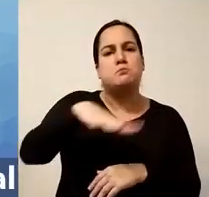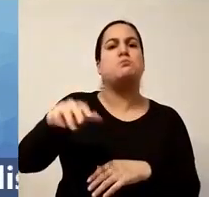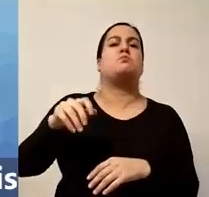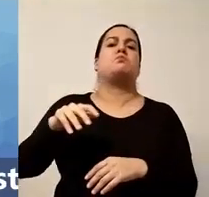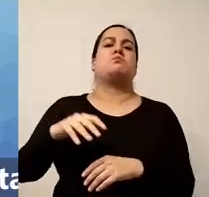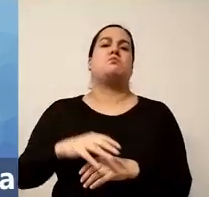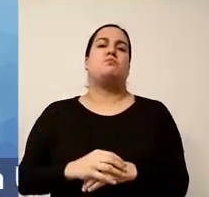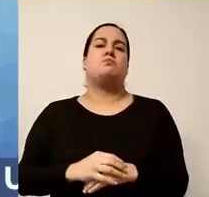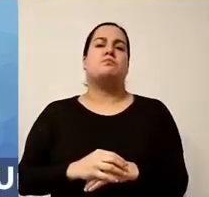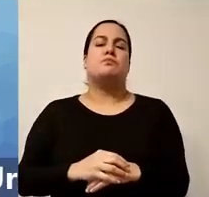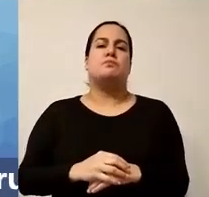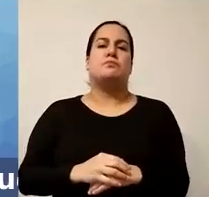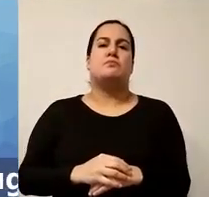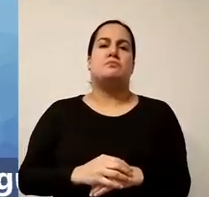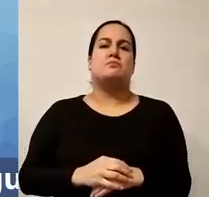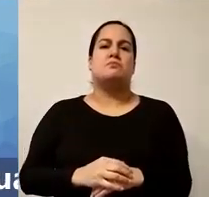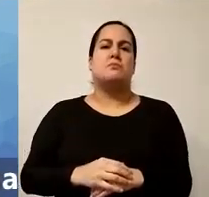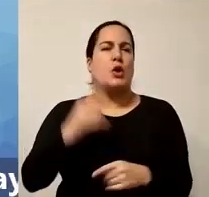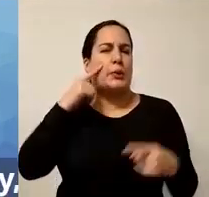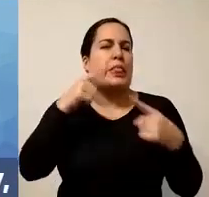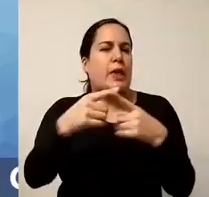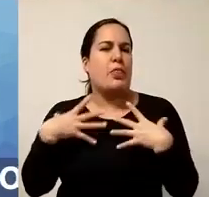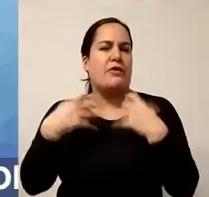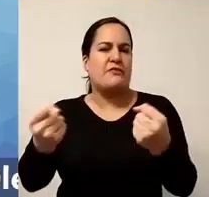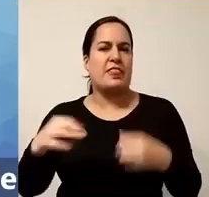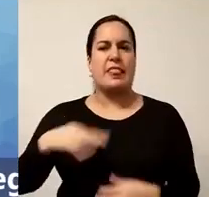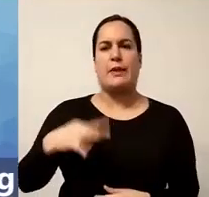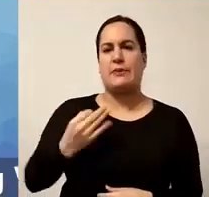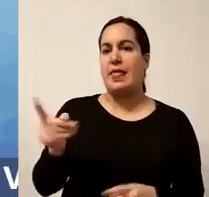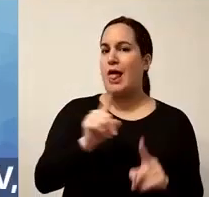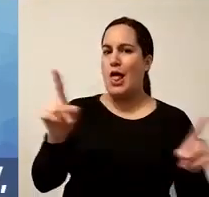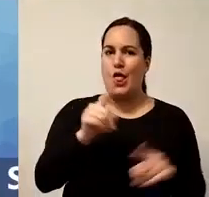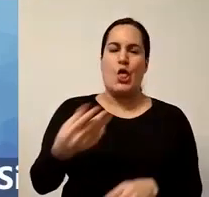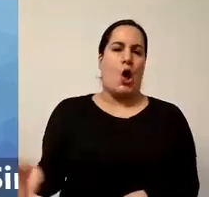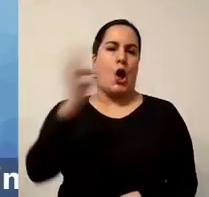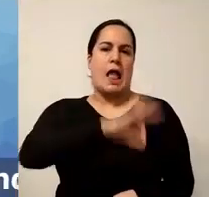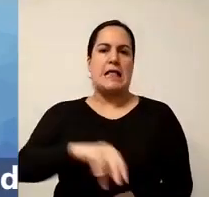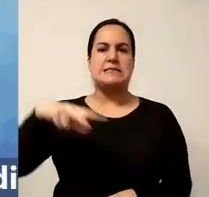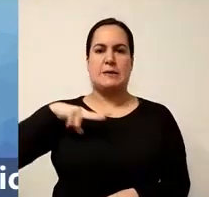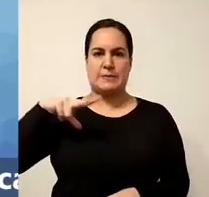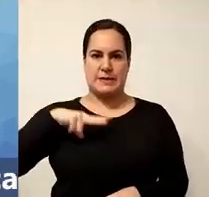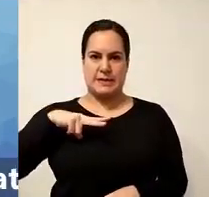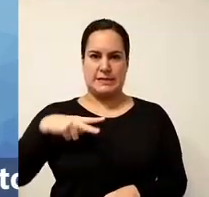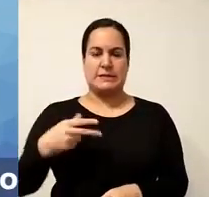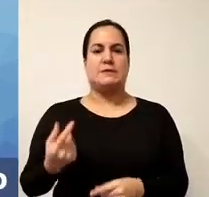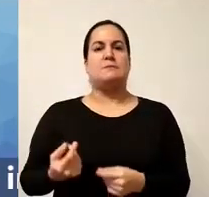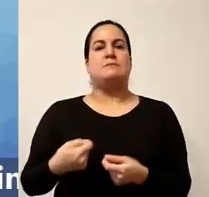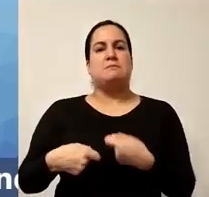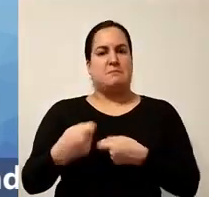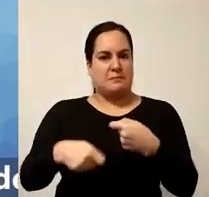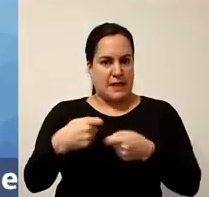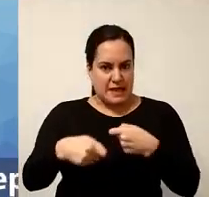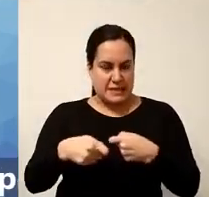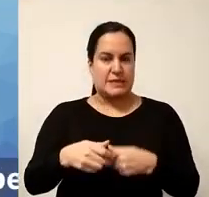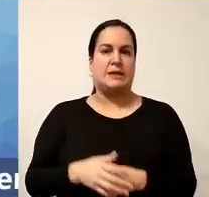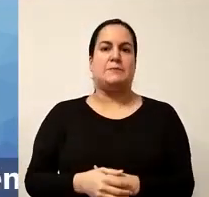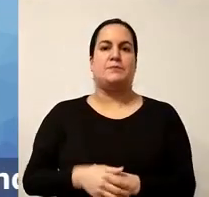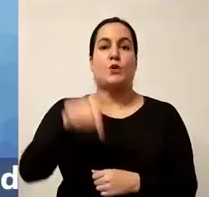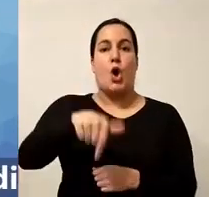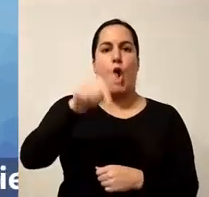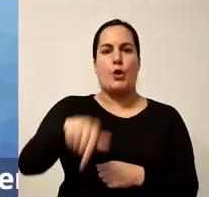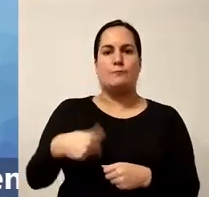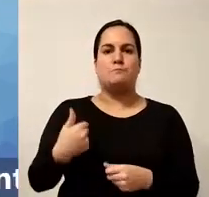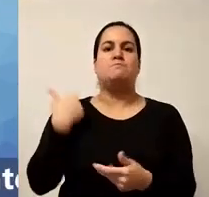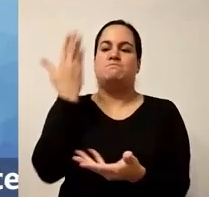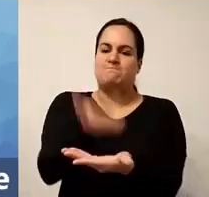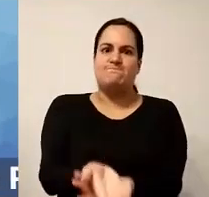expropiarlas y ponerlas al servicio de las mayorías compañeros tenemos que terminar con los privilegios de